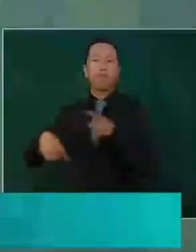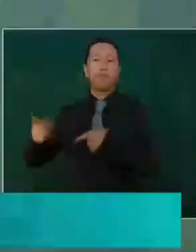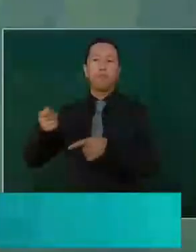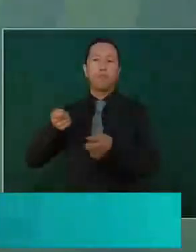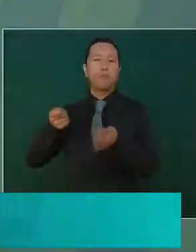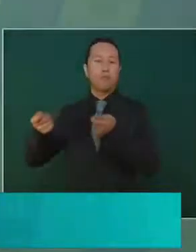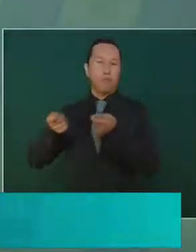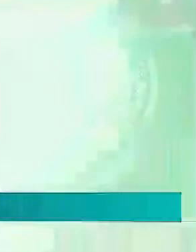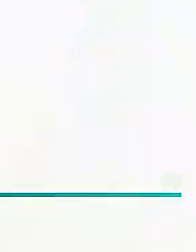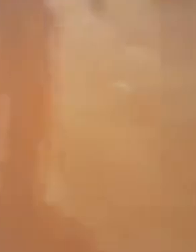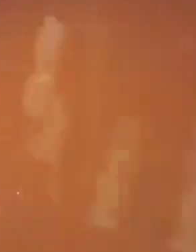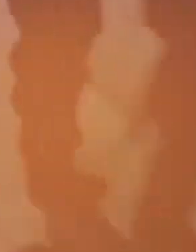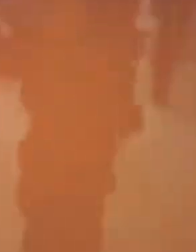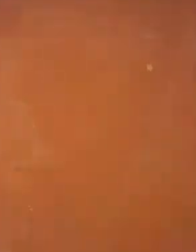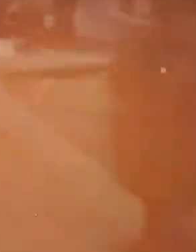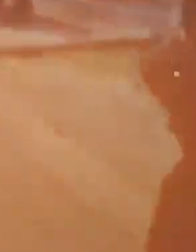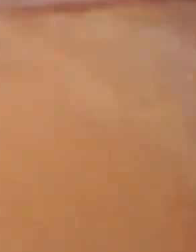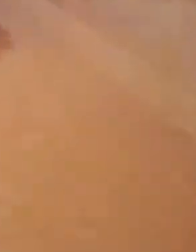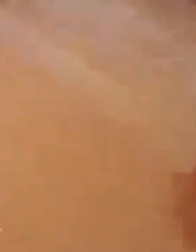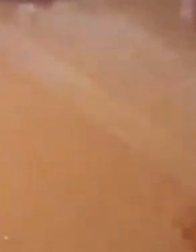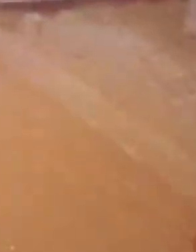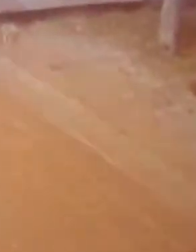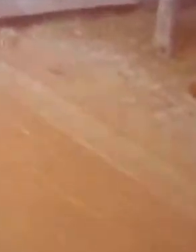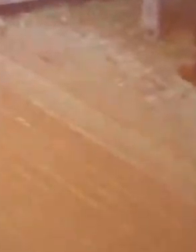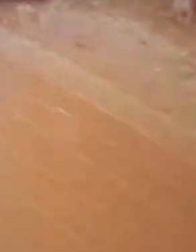indebidamente en el Perú.